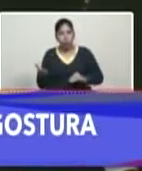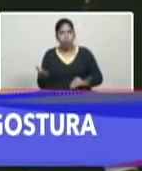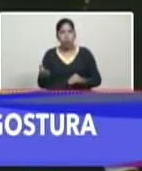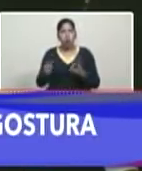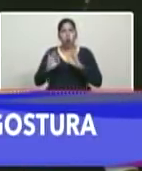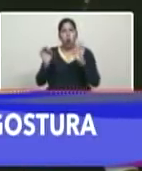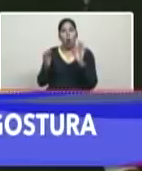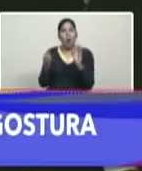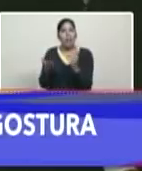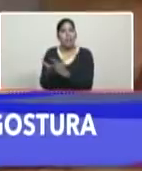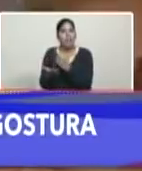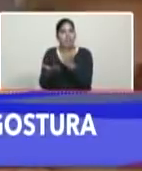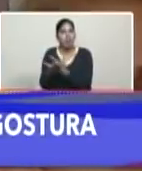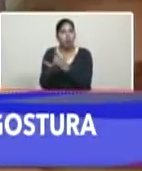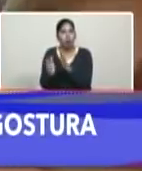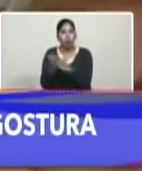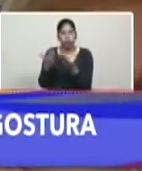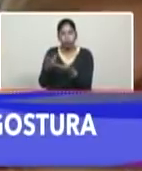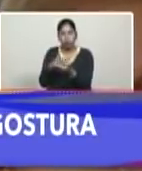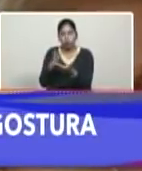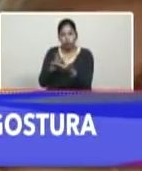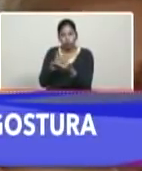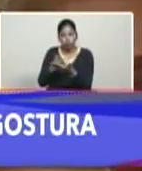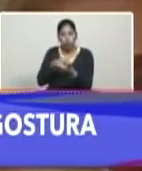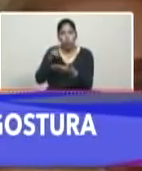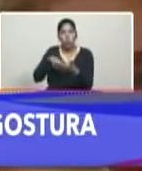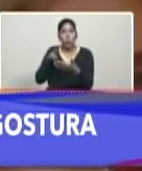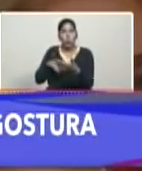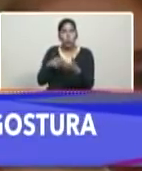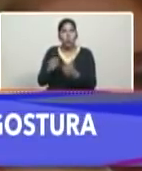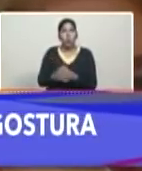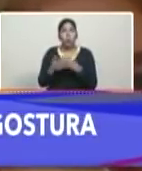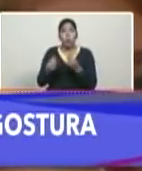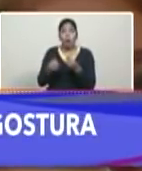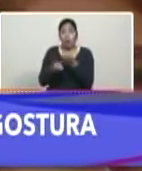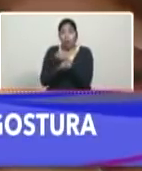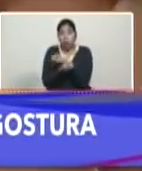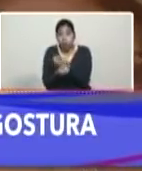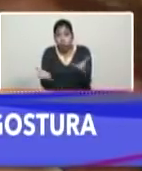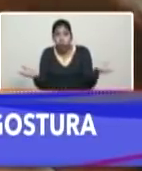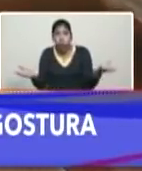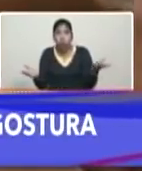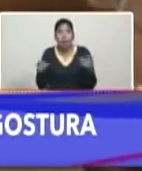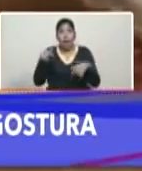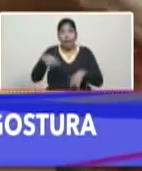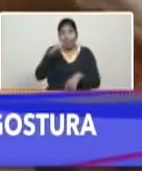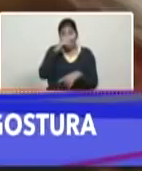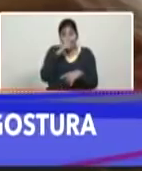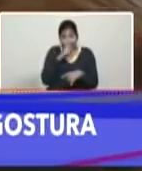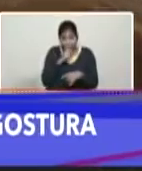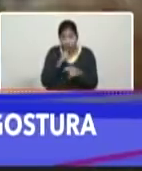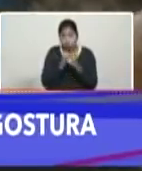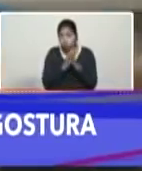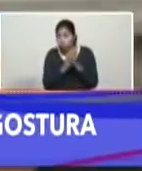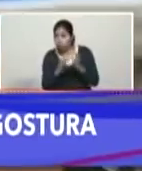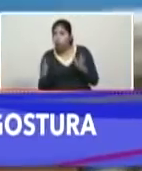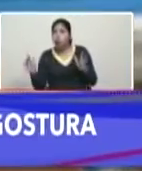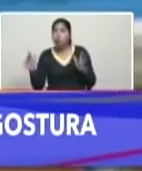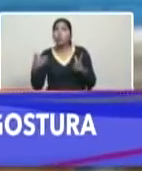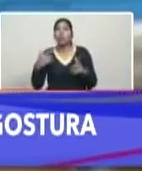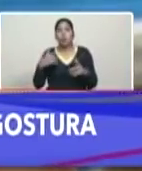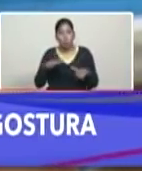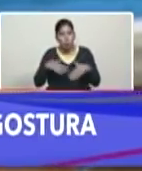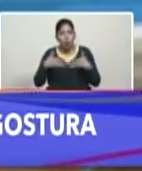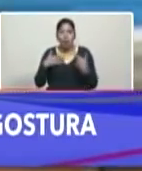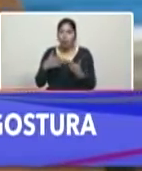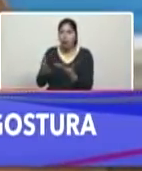bien bonitos como este, el discurso de Angostura para que nuestro pueblo durante este año en la batalla que estamos dando lo pueda